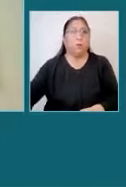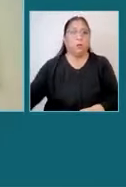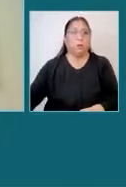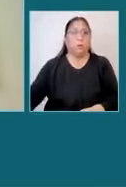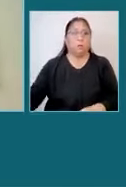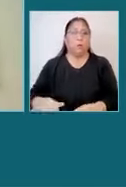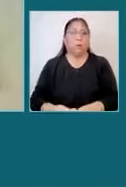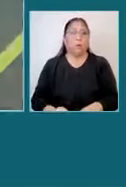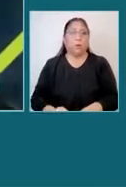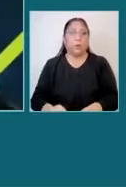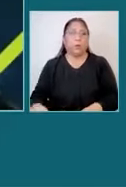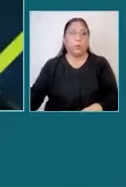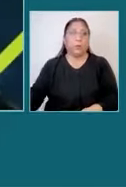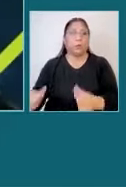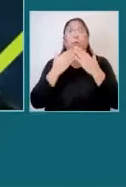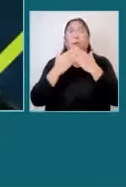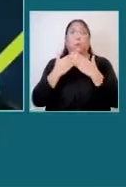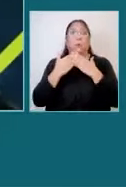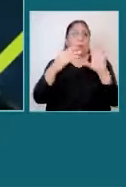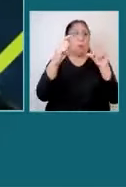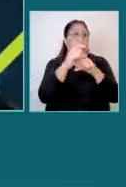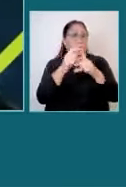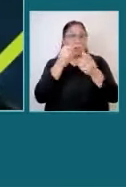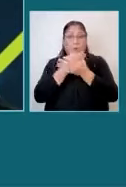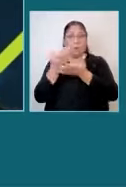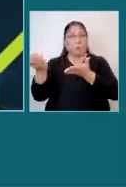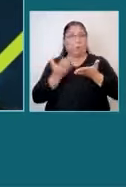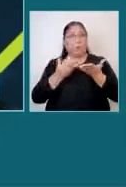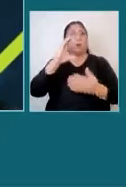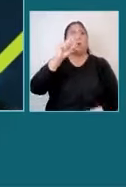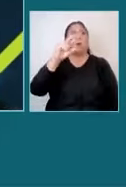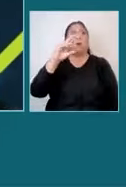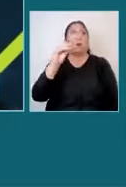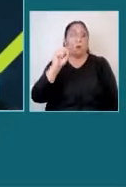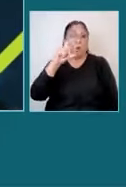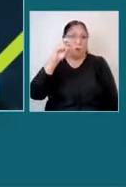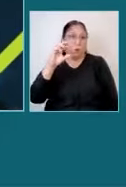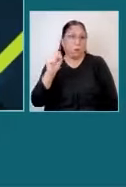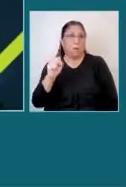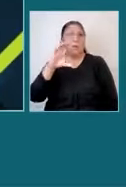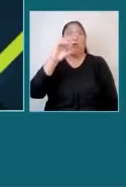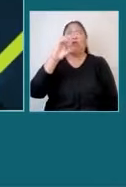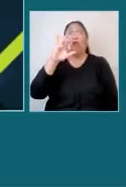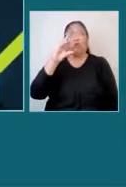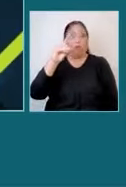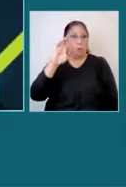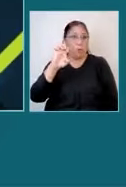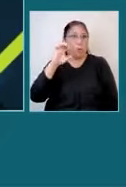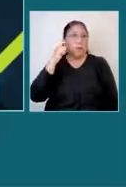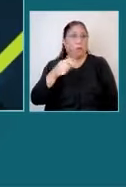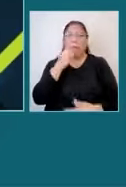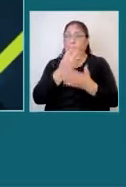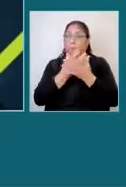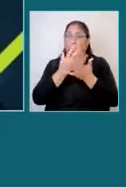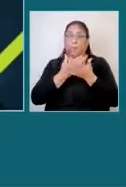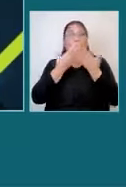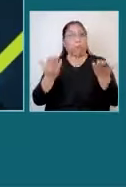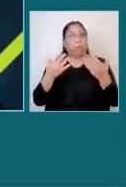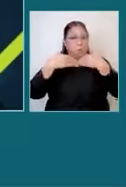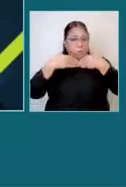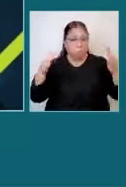Bien, agradecemos a las palabras de bienvenida del señor Carlos Linares de COFIDE y bien, con ello damos